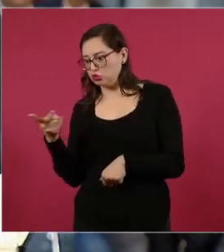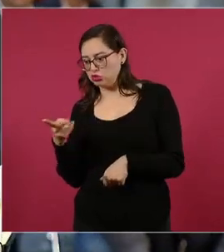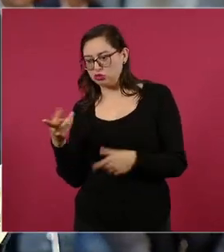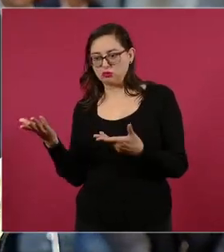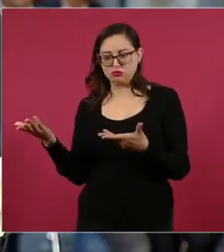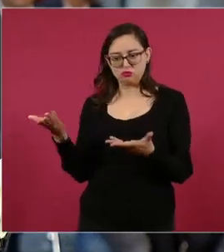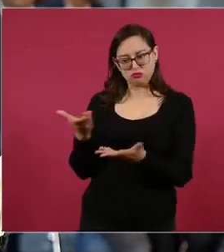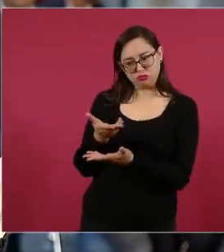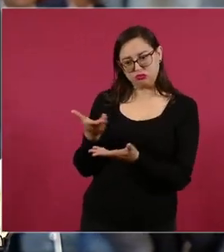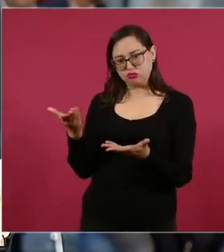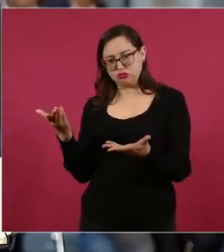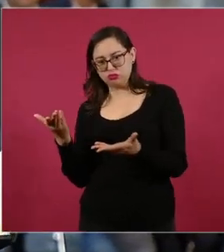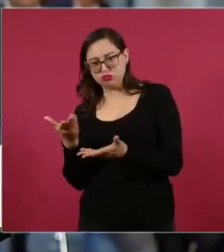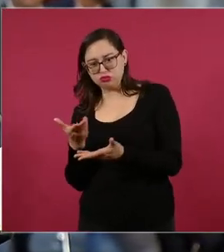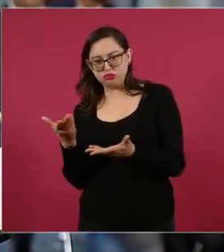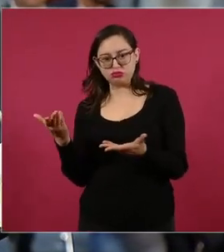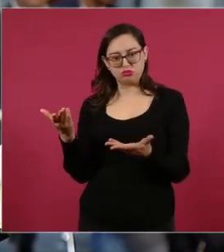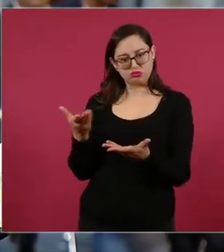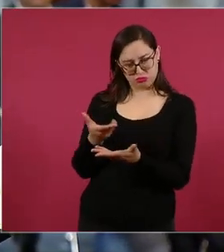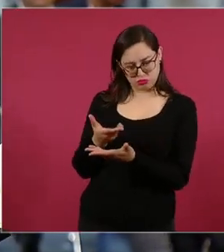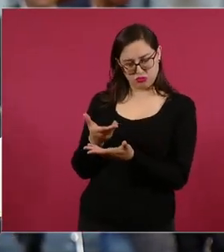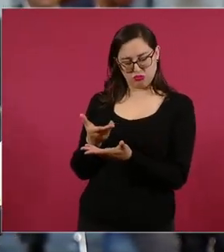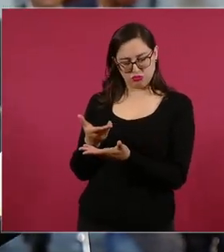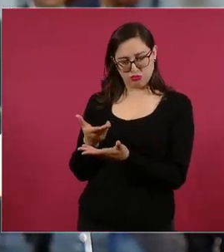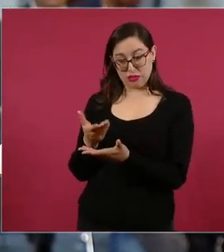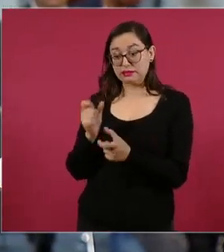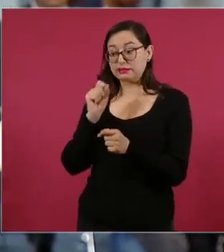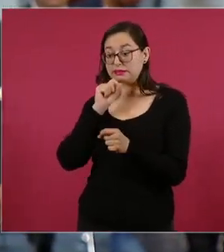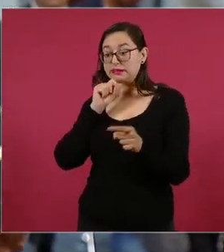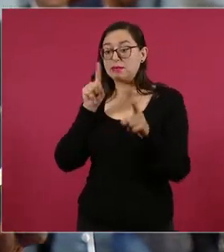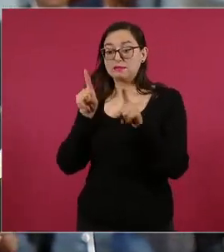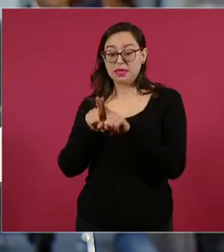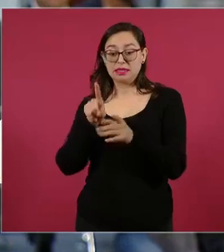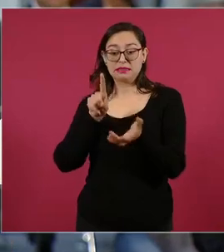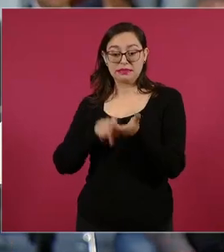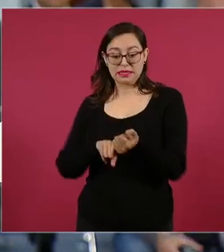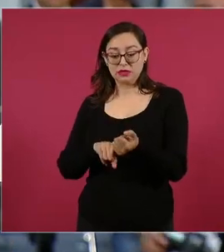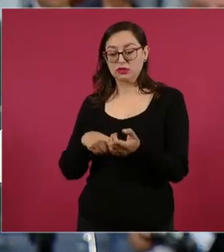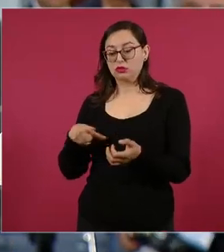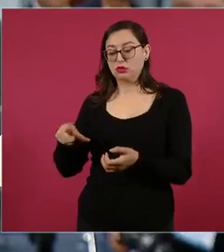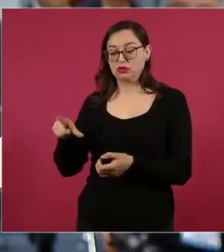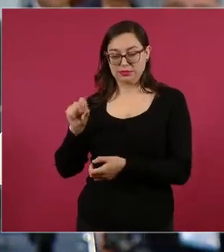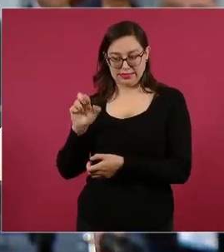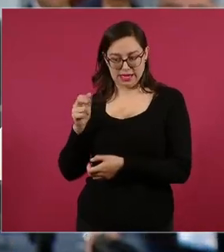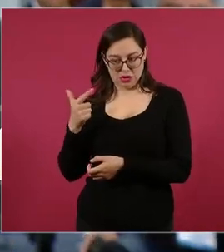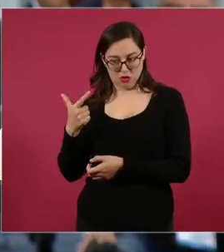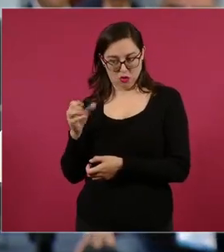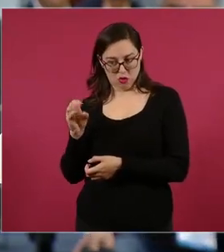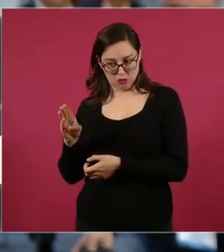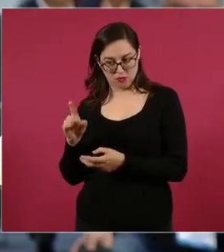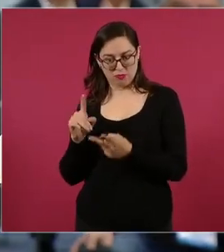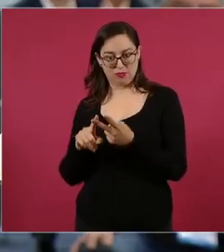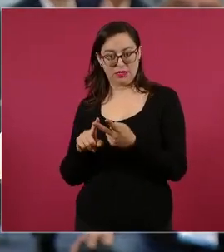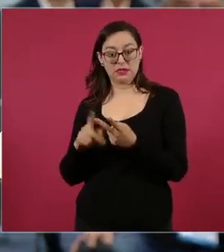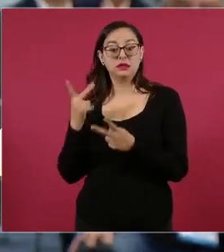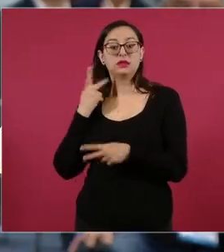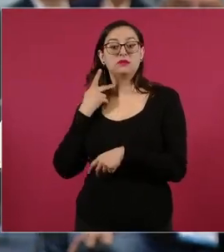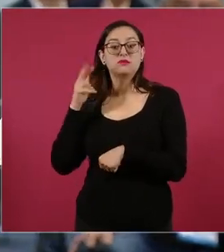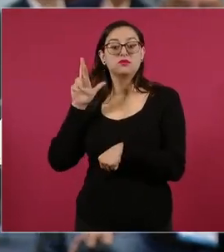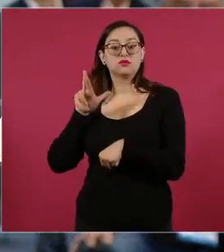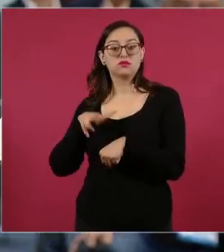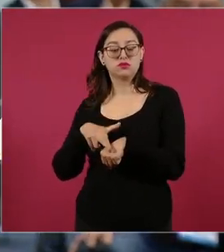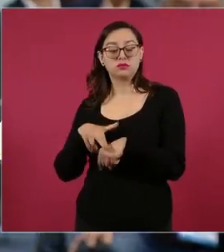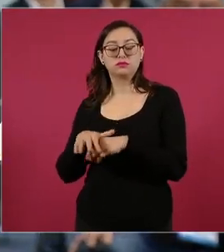posiciones políticas también dentro de la Secretaría de Gobernación, la Procuraduría específicamente. Pues